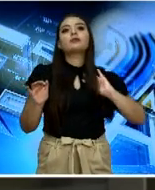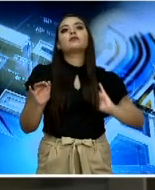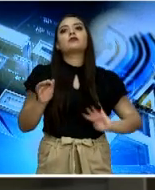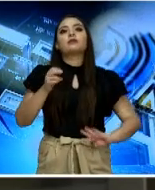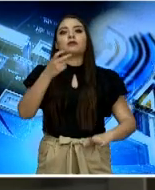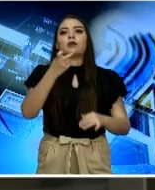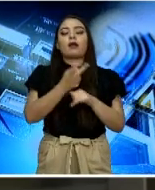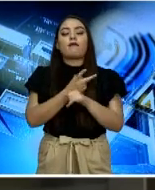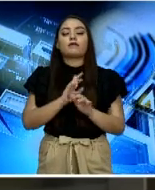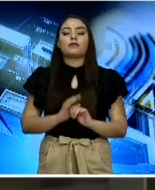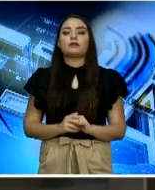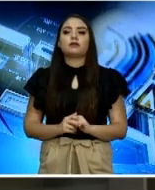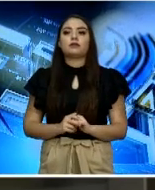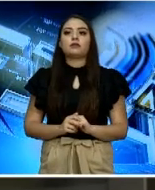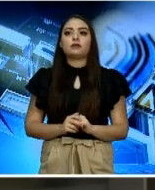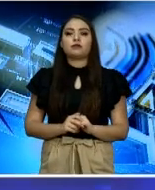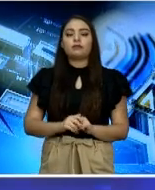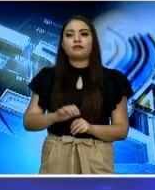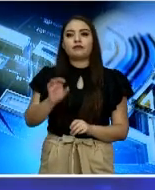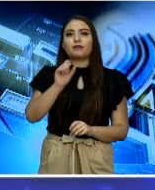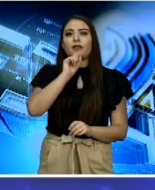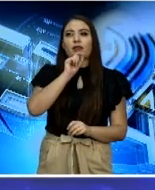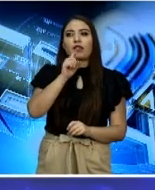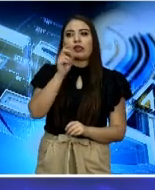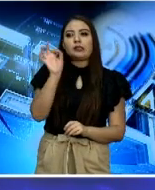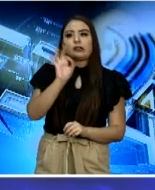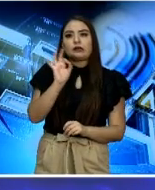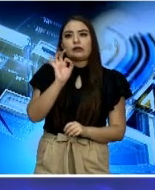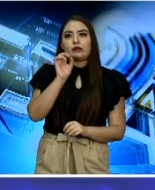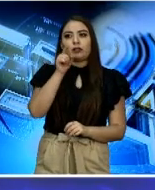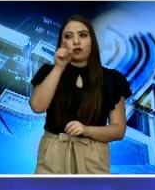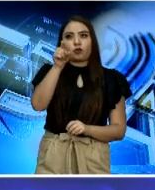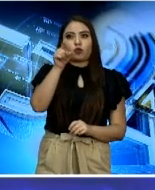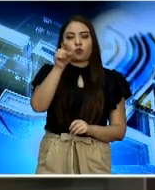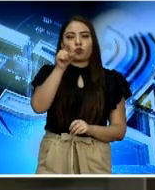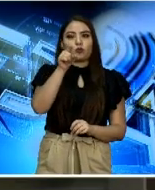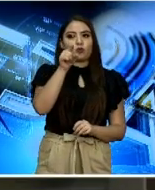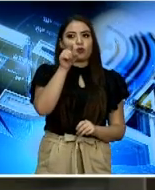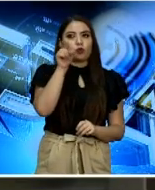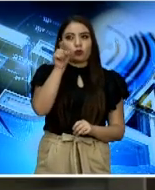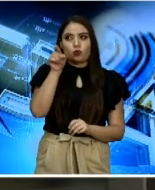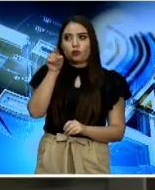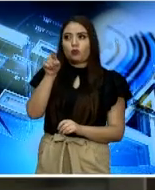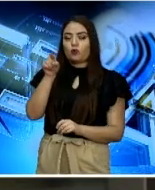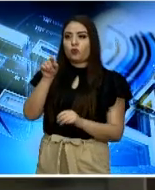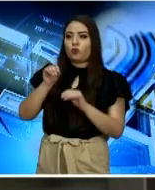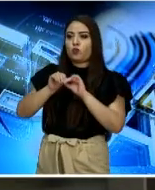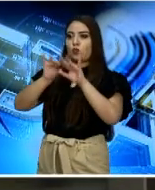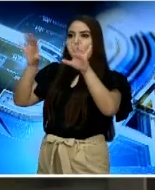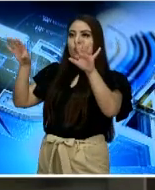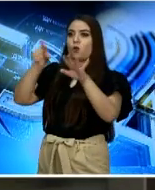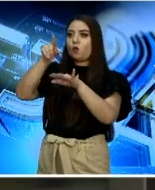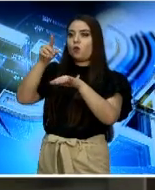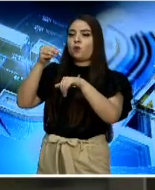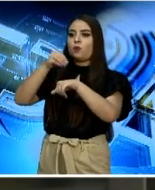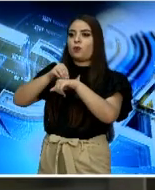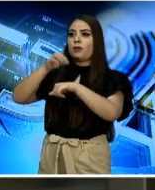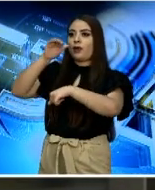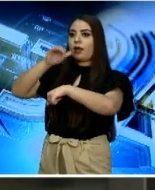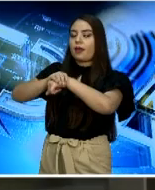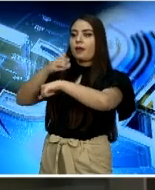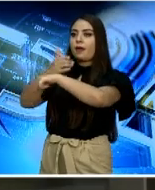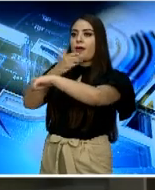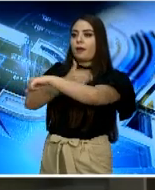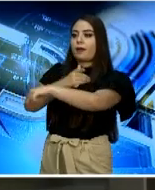Y seguramente tú publicaste lo siguiente: Valeria, amigos, compañeros y a las demás personas que me están apoyando, estoy